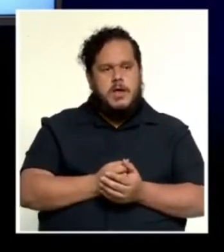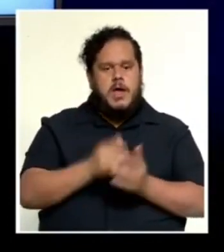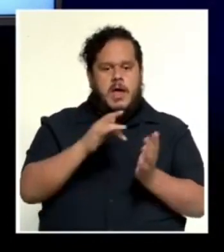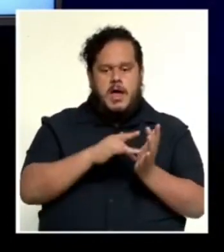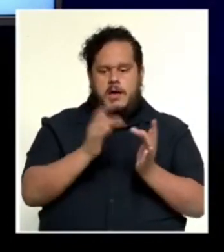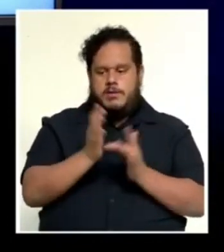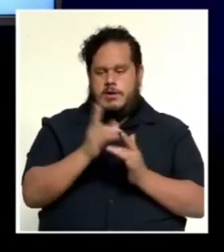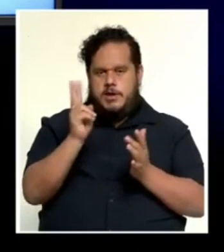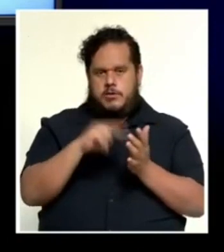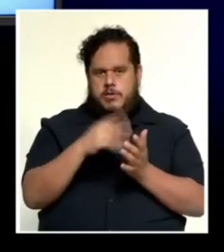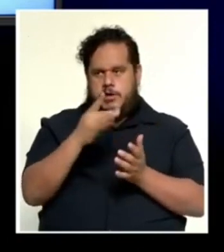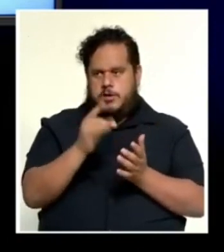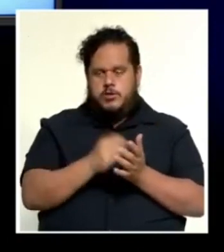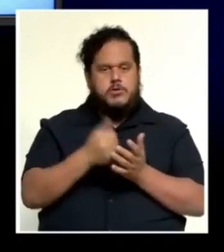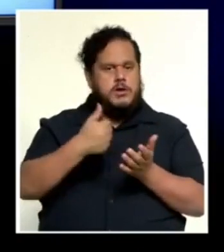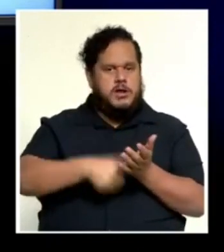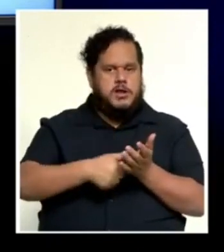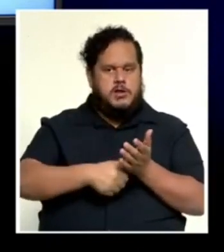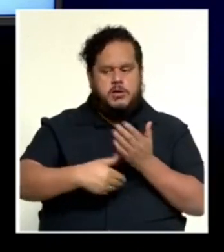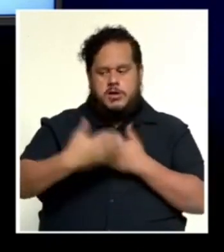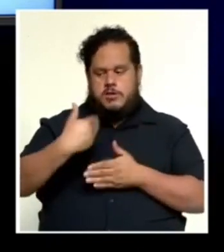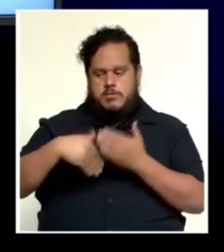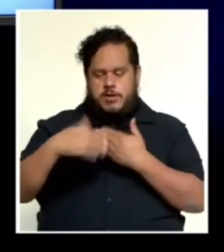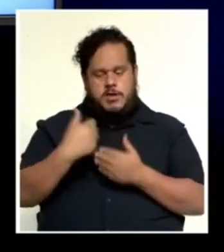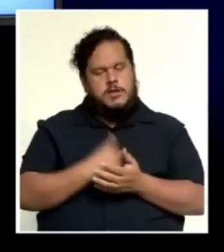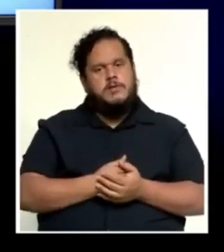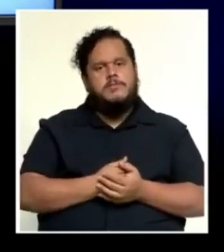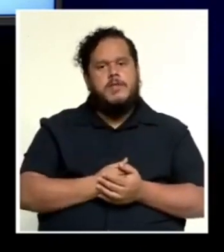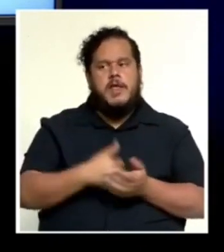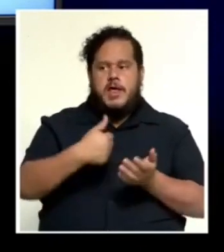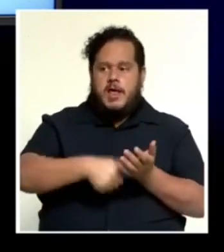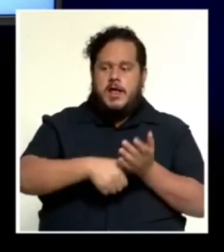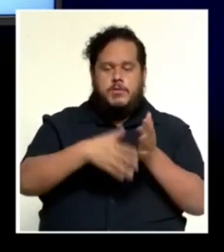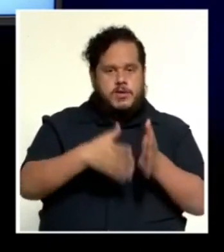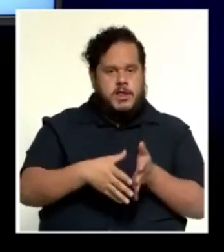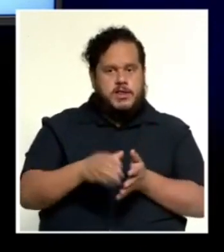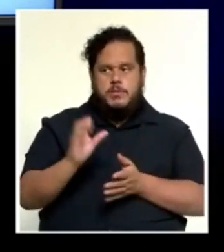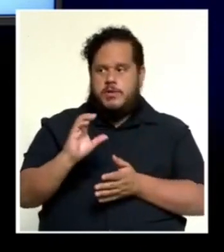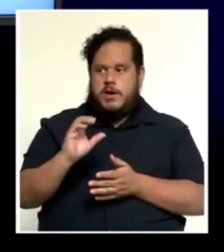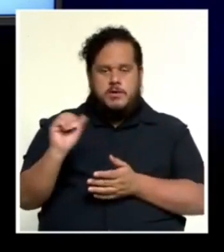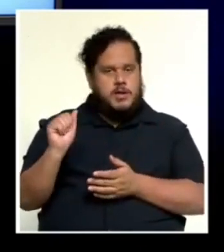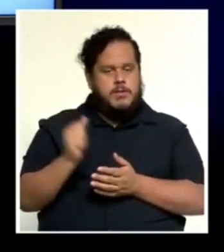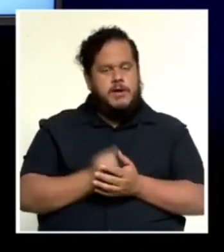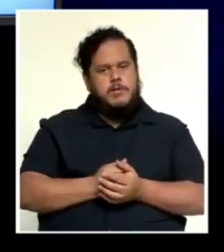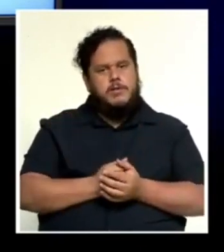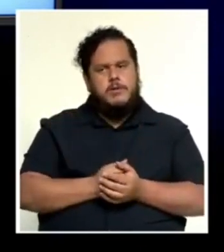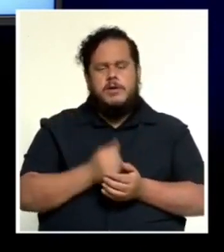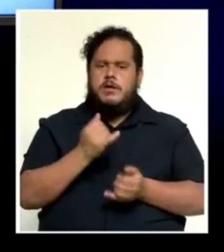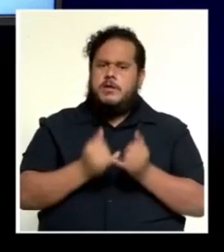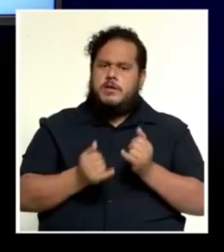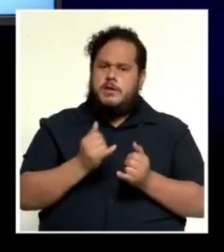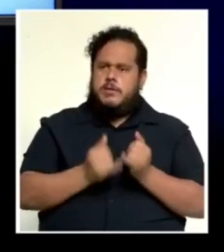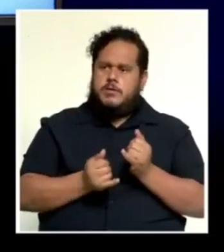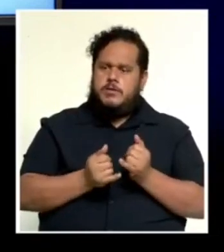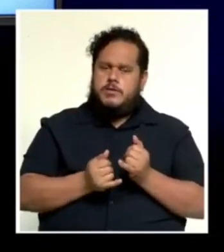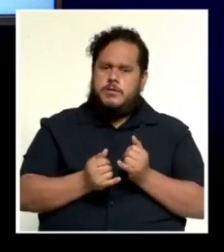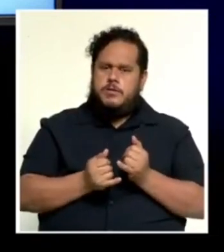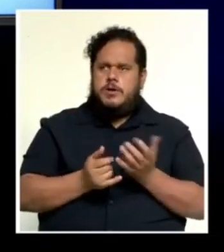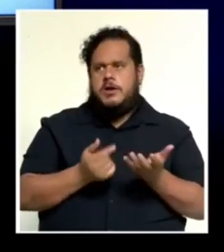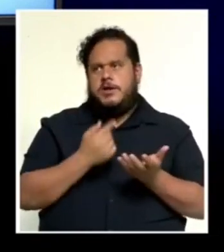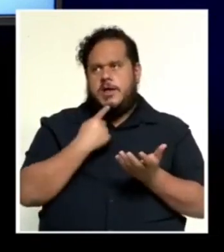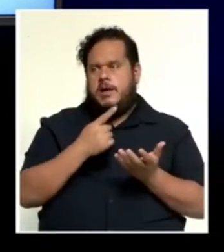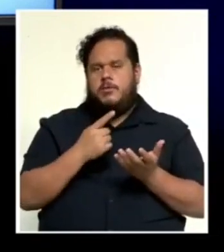del 2018, o sea, en las elecciones pasadas, el votante por Carlos Alvarado, ¿verdad?, terminó,